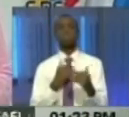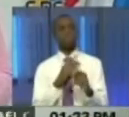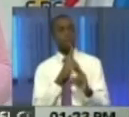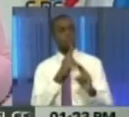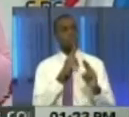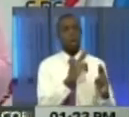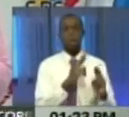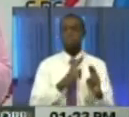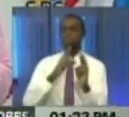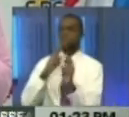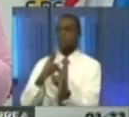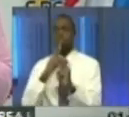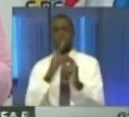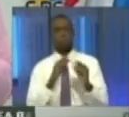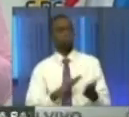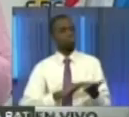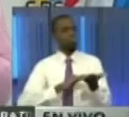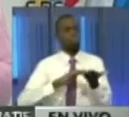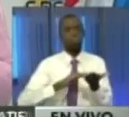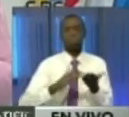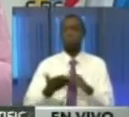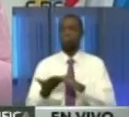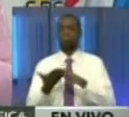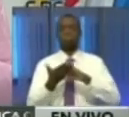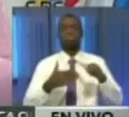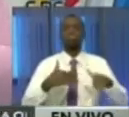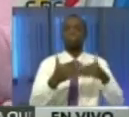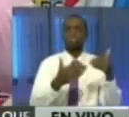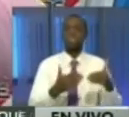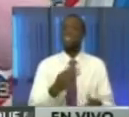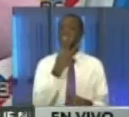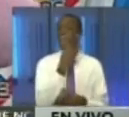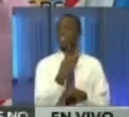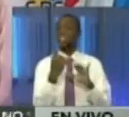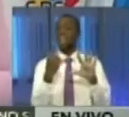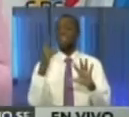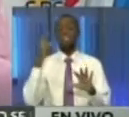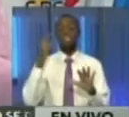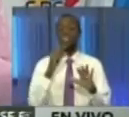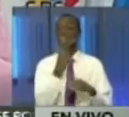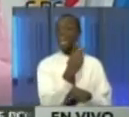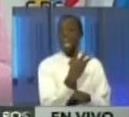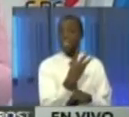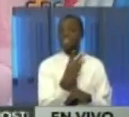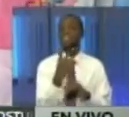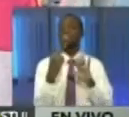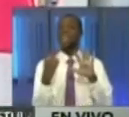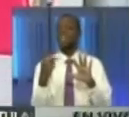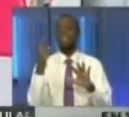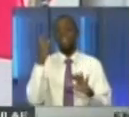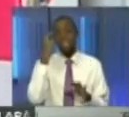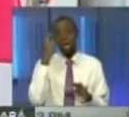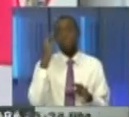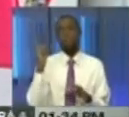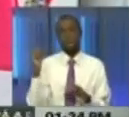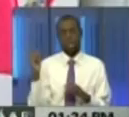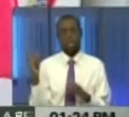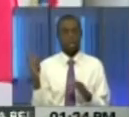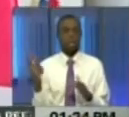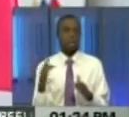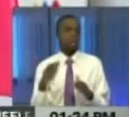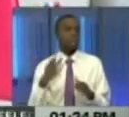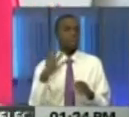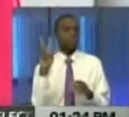Nacional Electoral, que pudimos en estos 37 días, en medio de la situación del